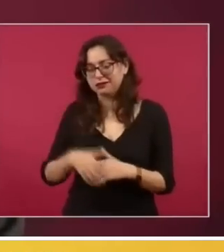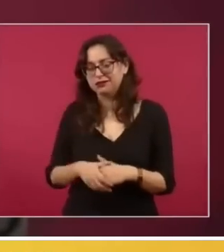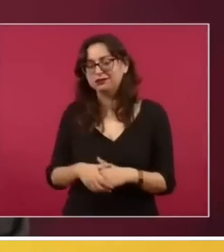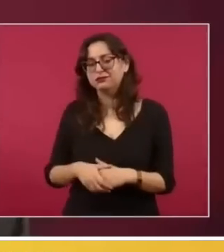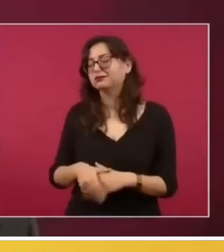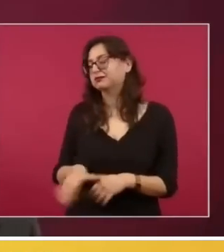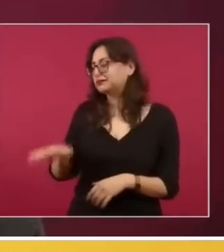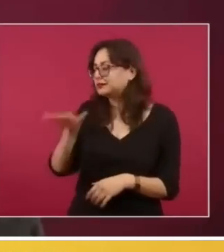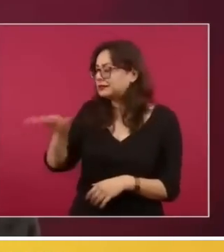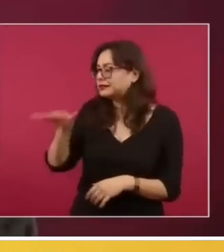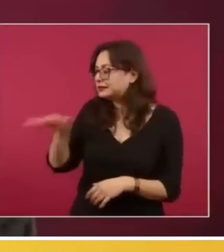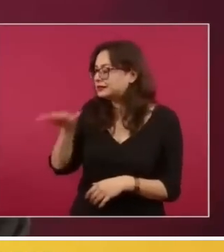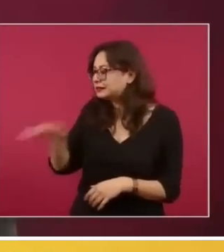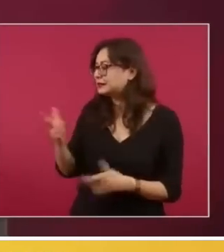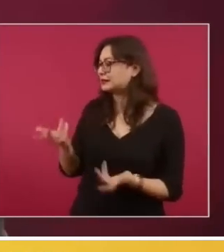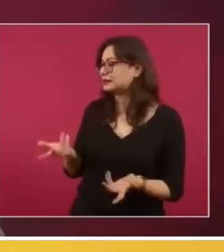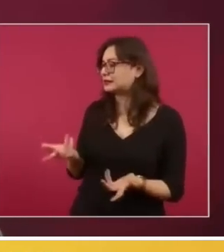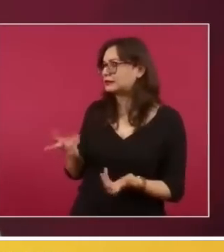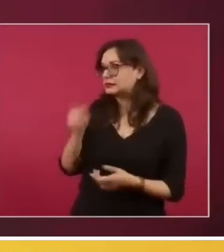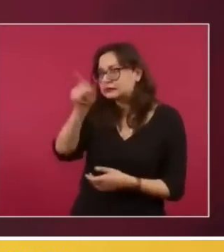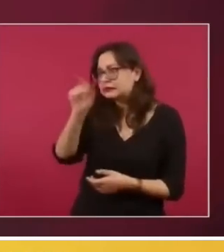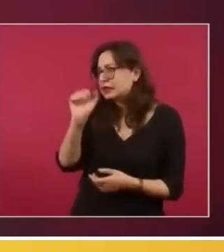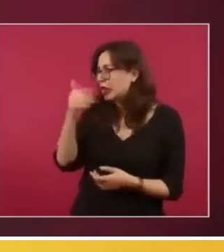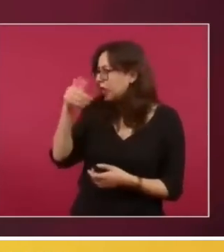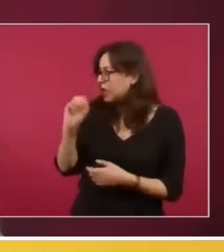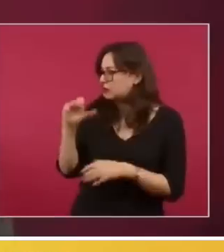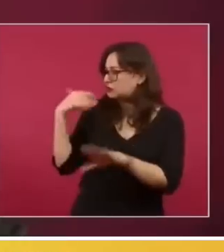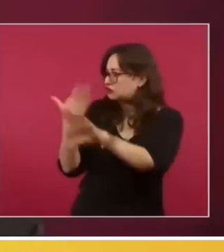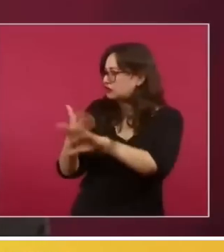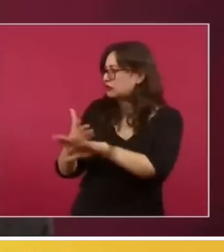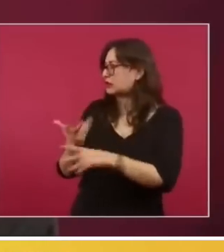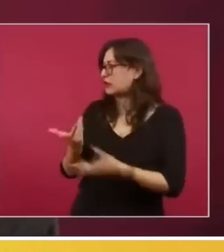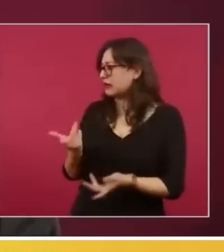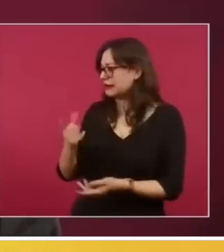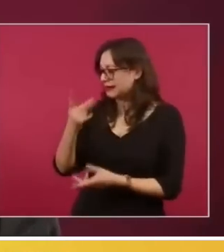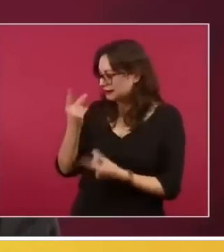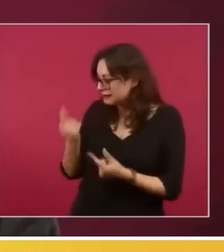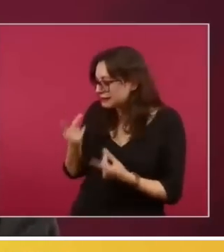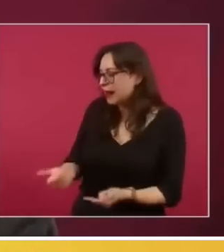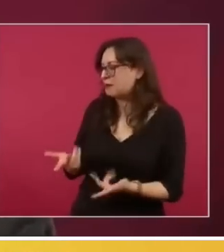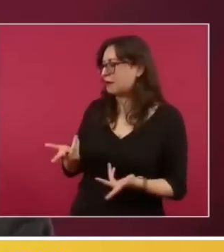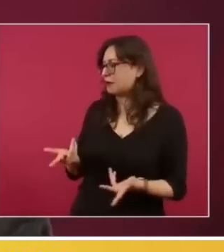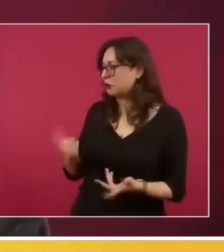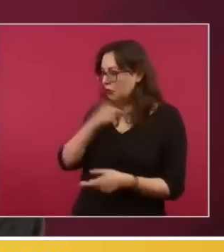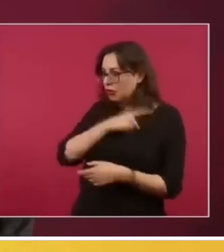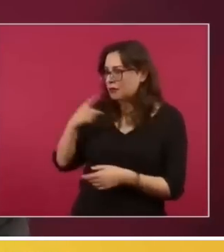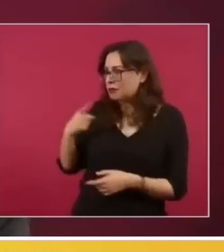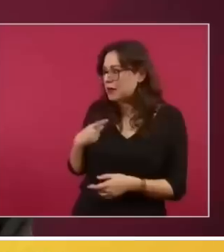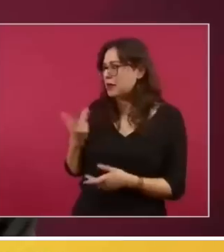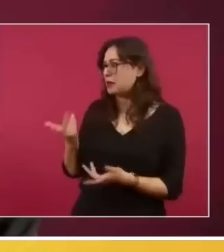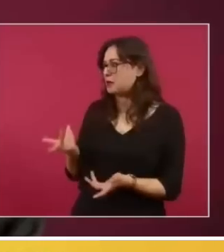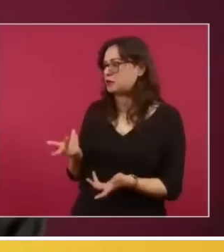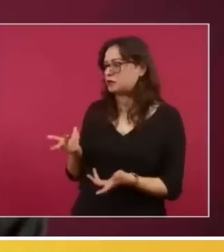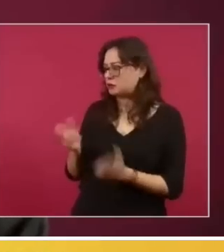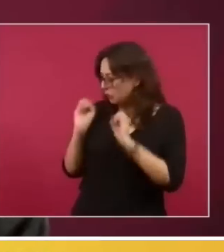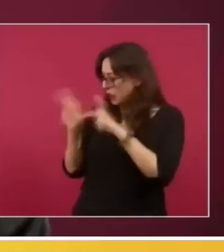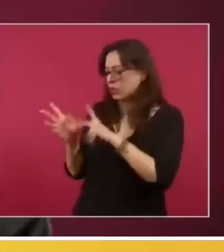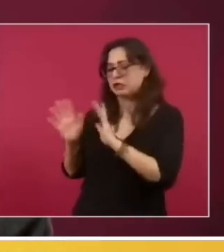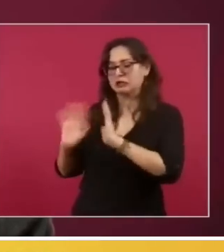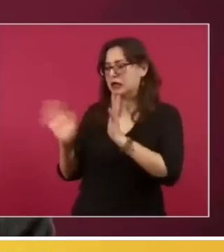Y les dice, y le vuelven a proponer que quede MIT